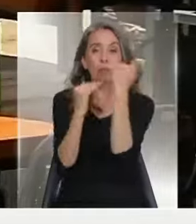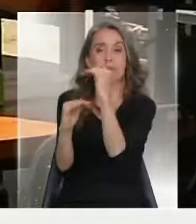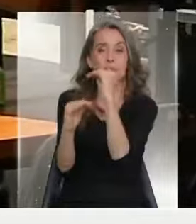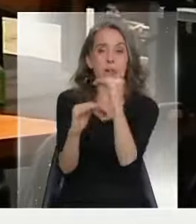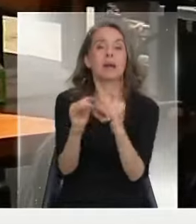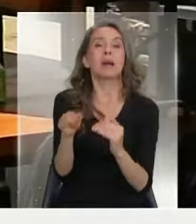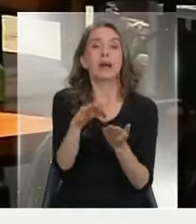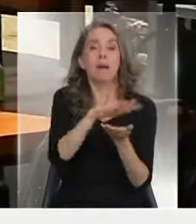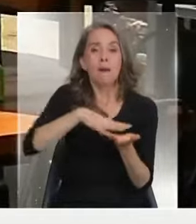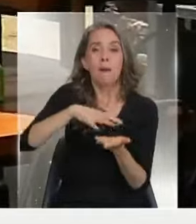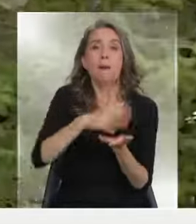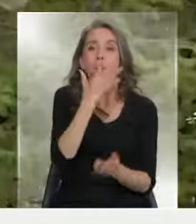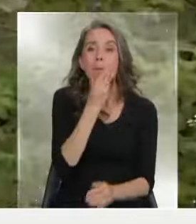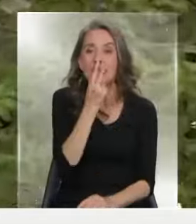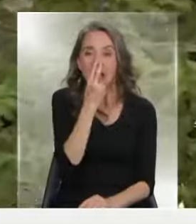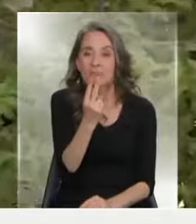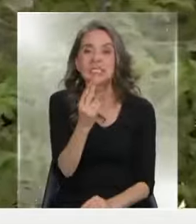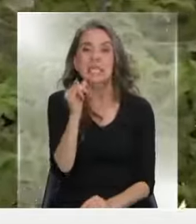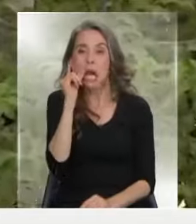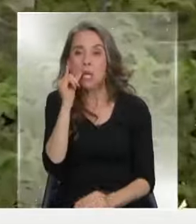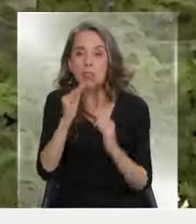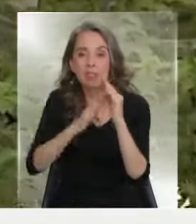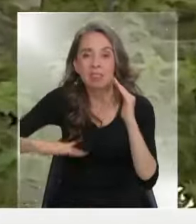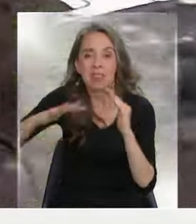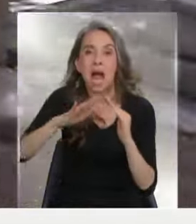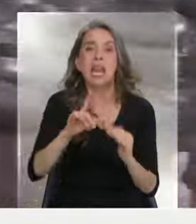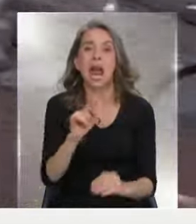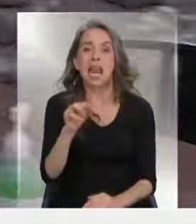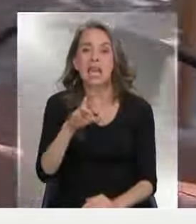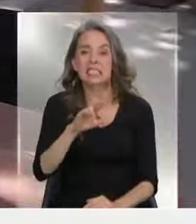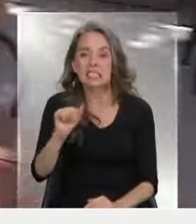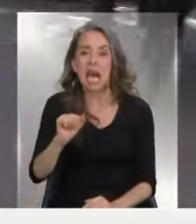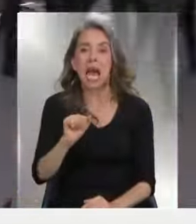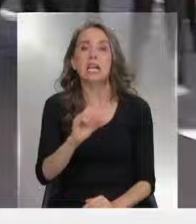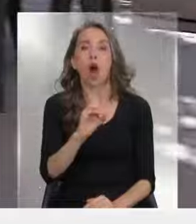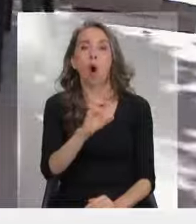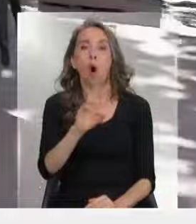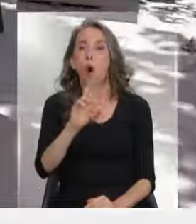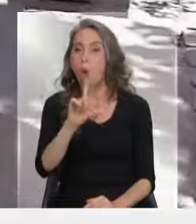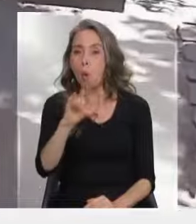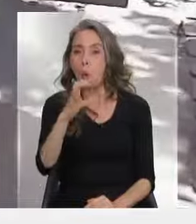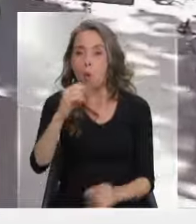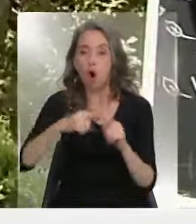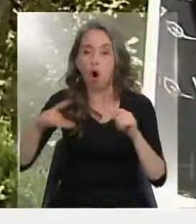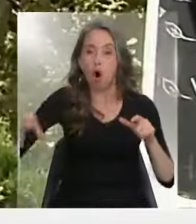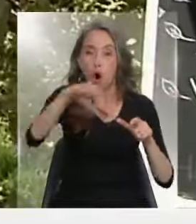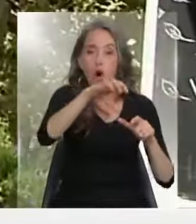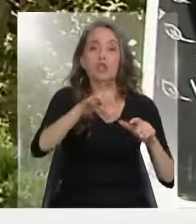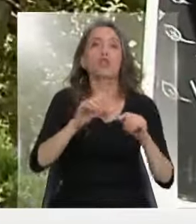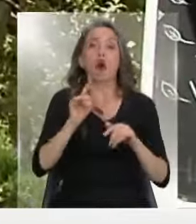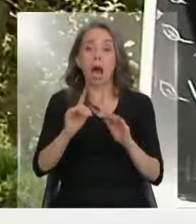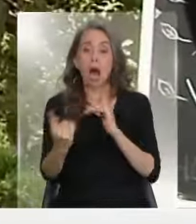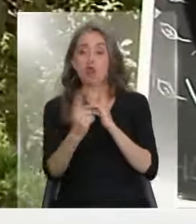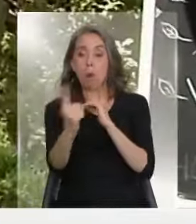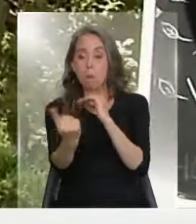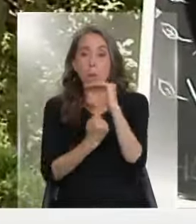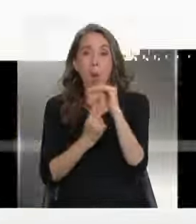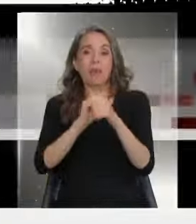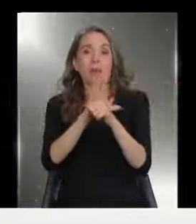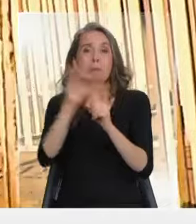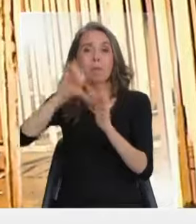como Bellavista, Barrio Italia o Regoluco, Las Tarrias, entre otros, se convirtieron en la terraza de bares y